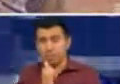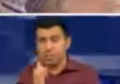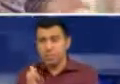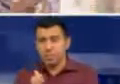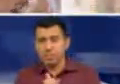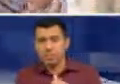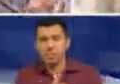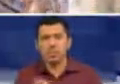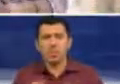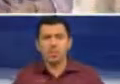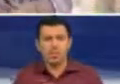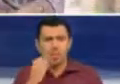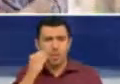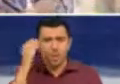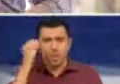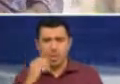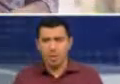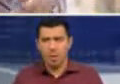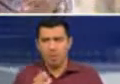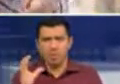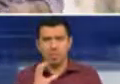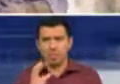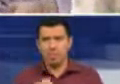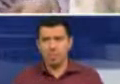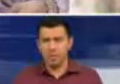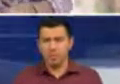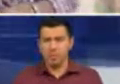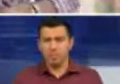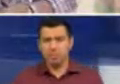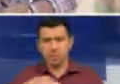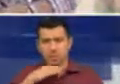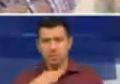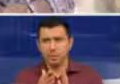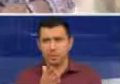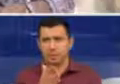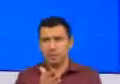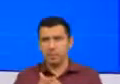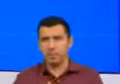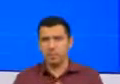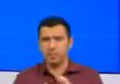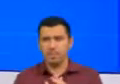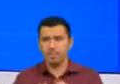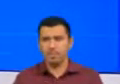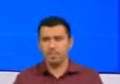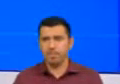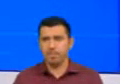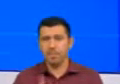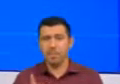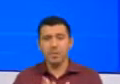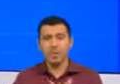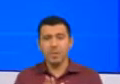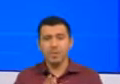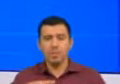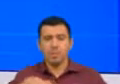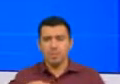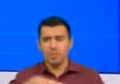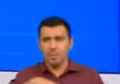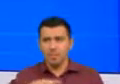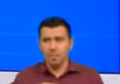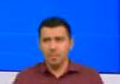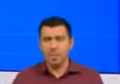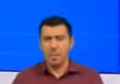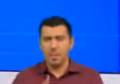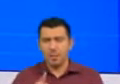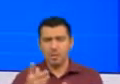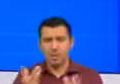también en los hogares colombianos esa es toda la información joana niño oriente noticias giovanna gracias y sobre la marcha contra los contenidos de los manuales